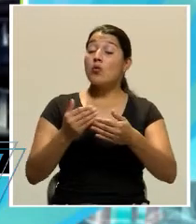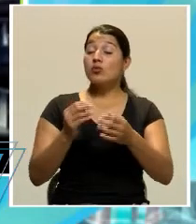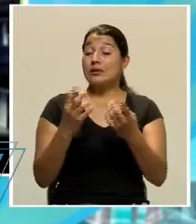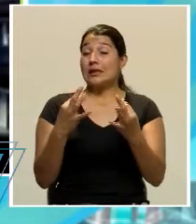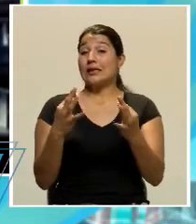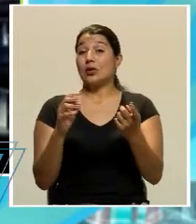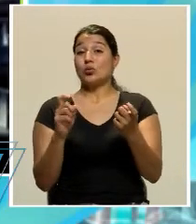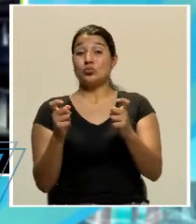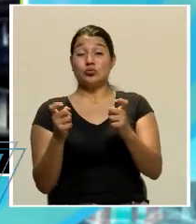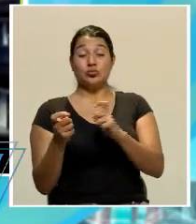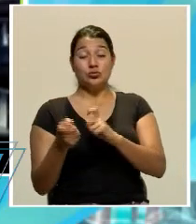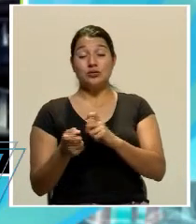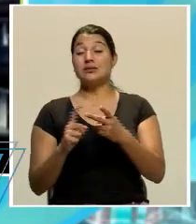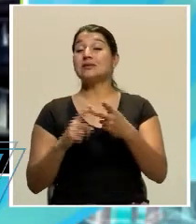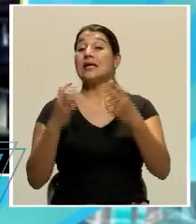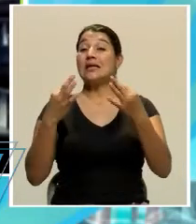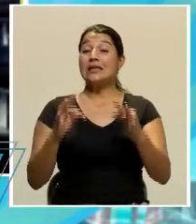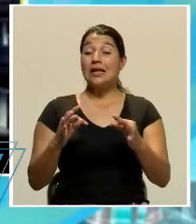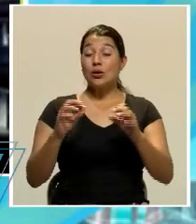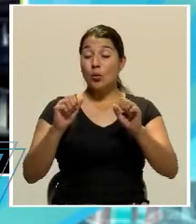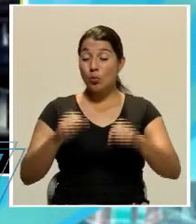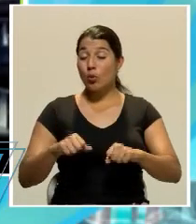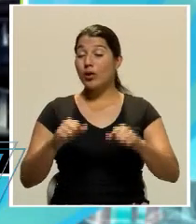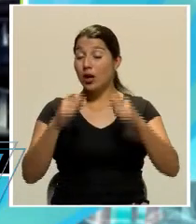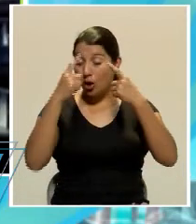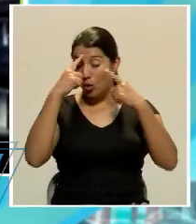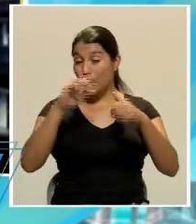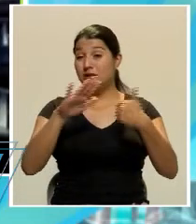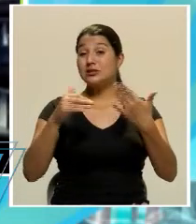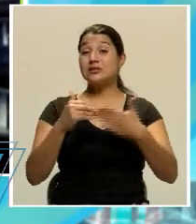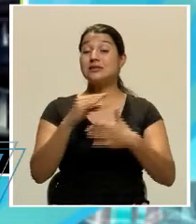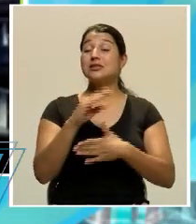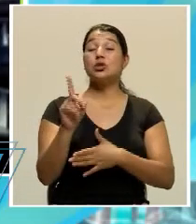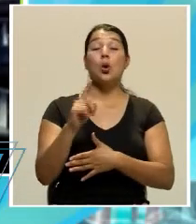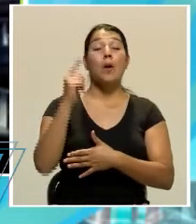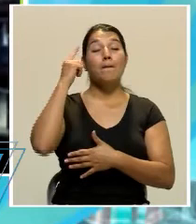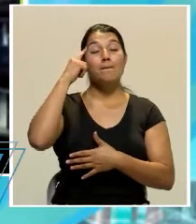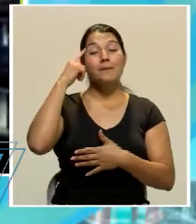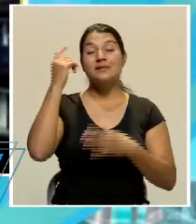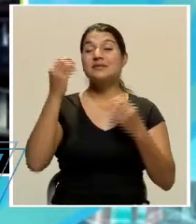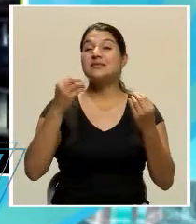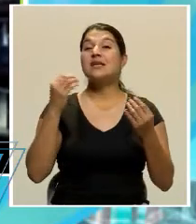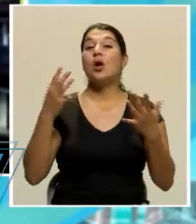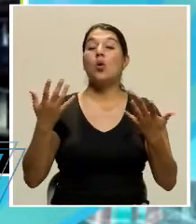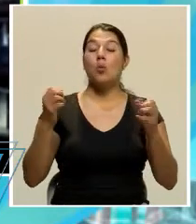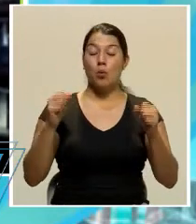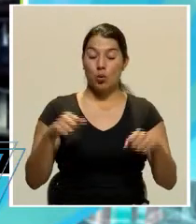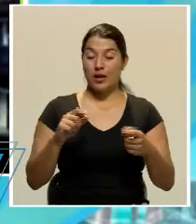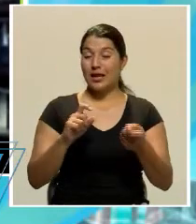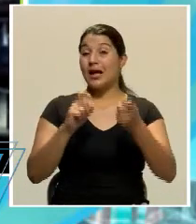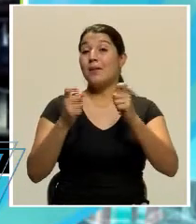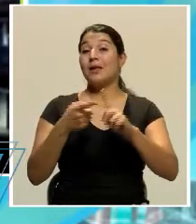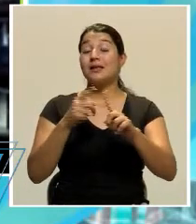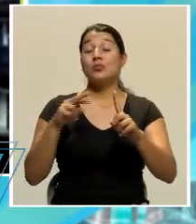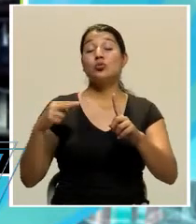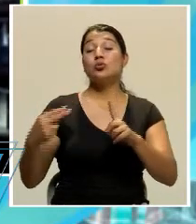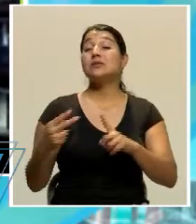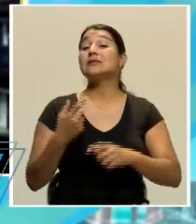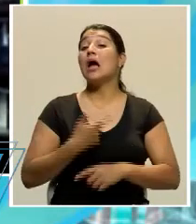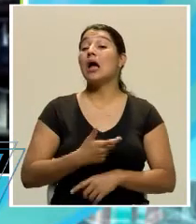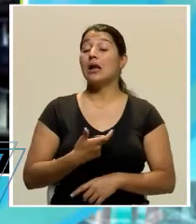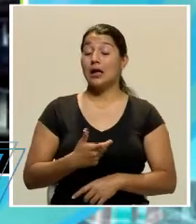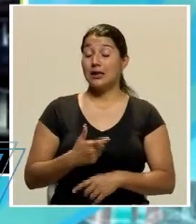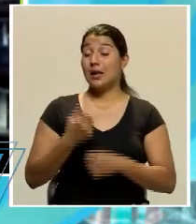día, pasando de una cosa a la otra y no pensando también en cómo transformar radicalmente el